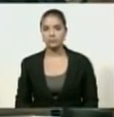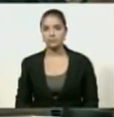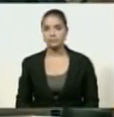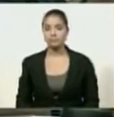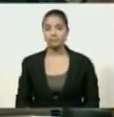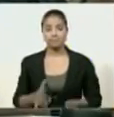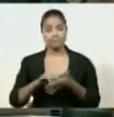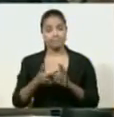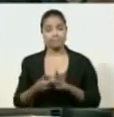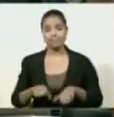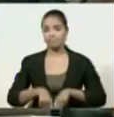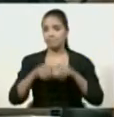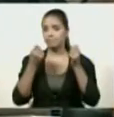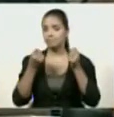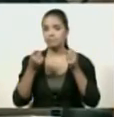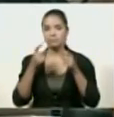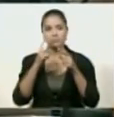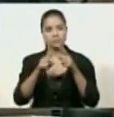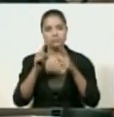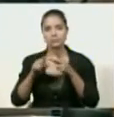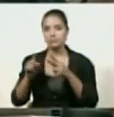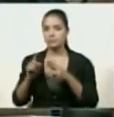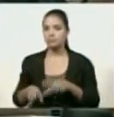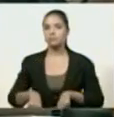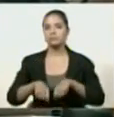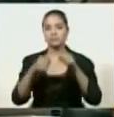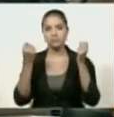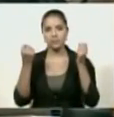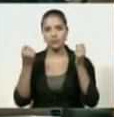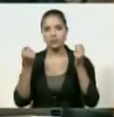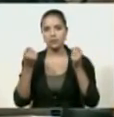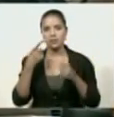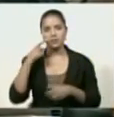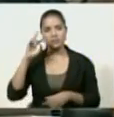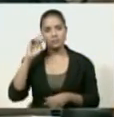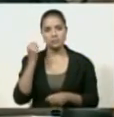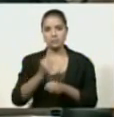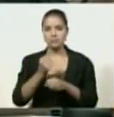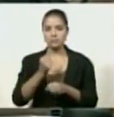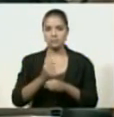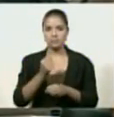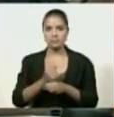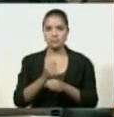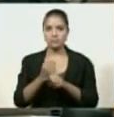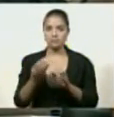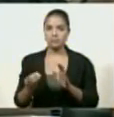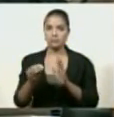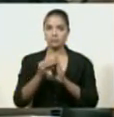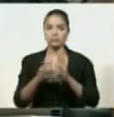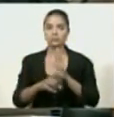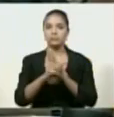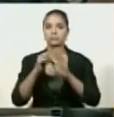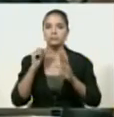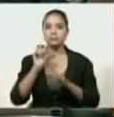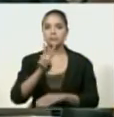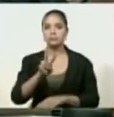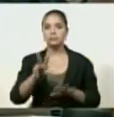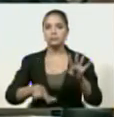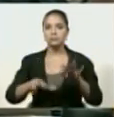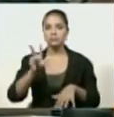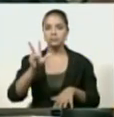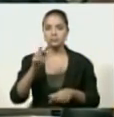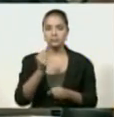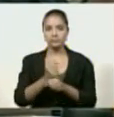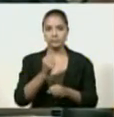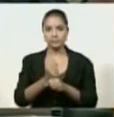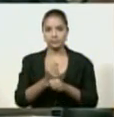incurren de manera flagrante, entre otros, en el delito de usurpación de funciones tipificado en el artículo 213 del Código